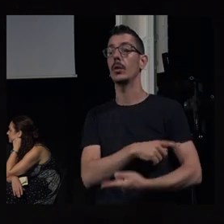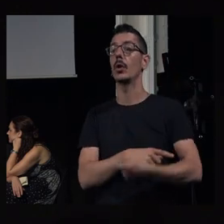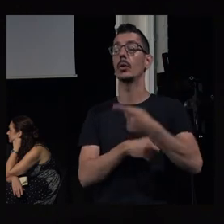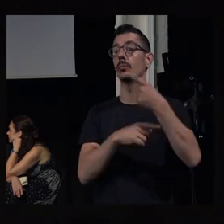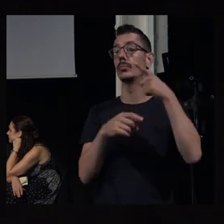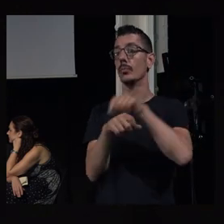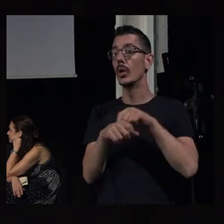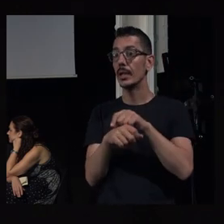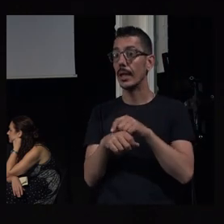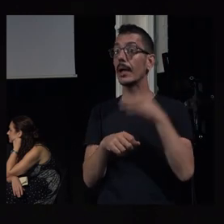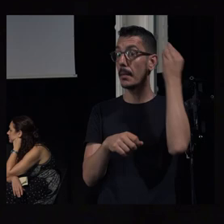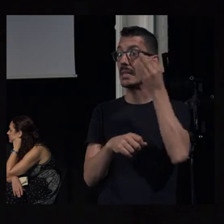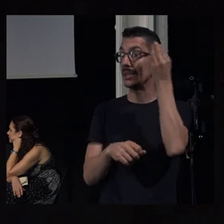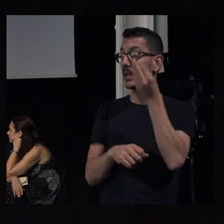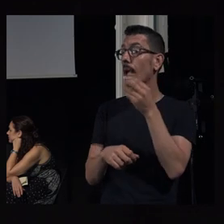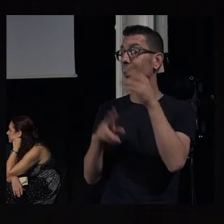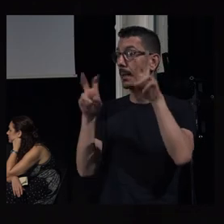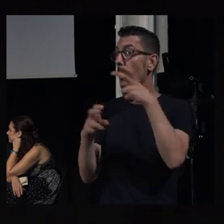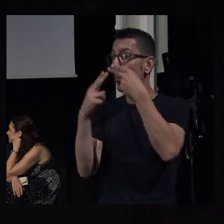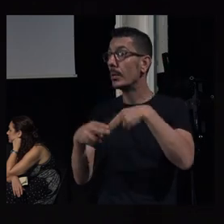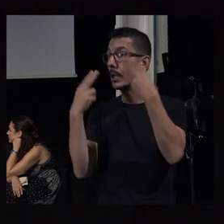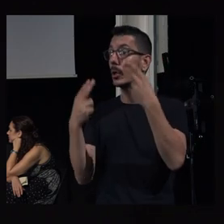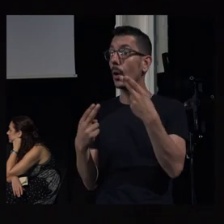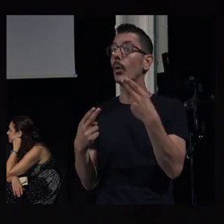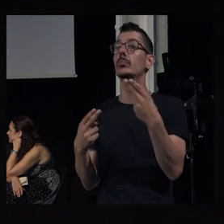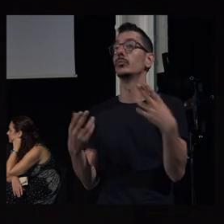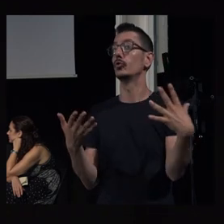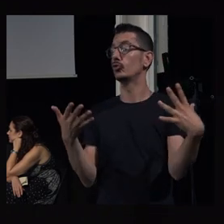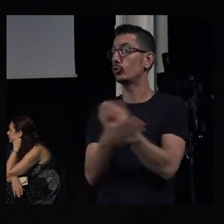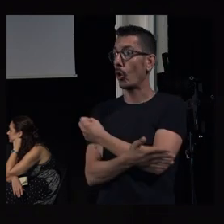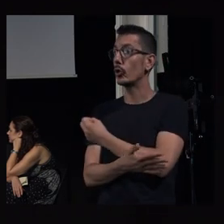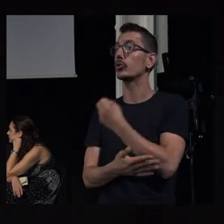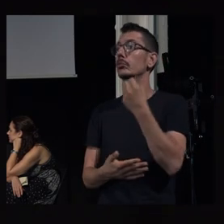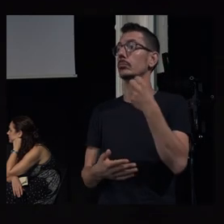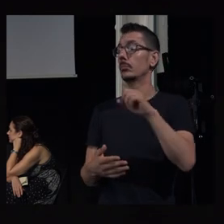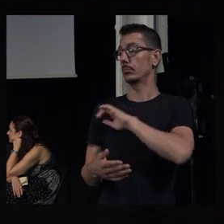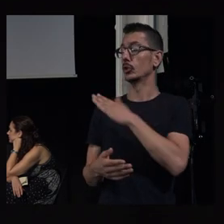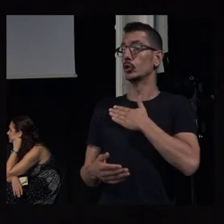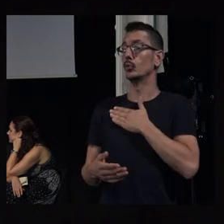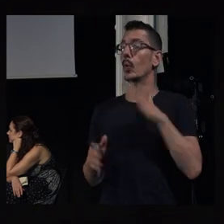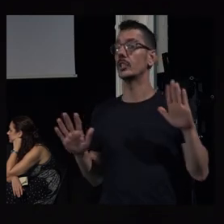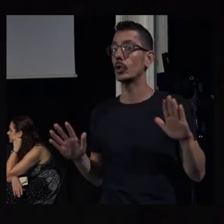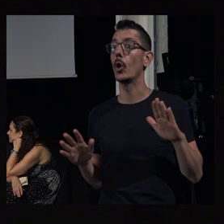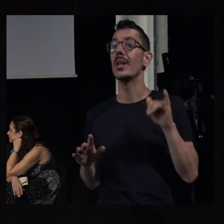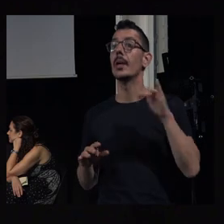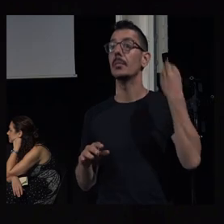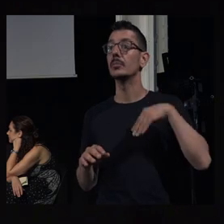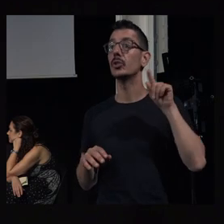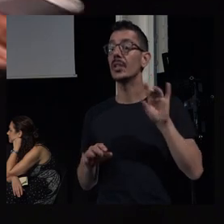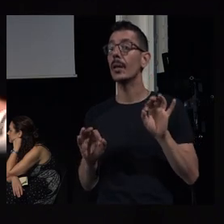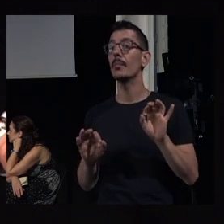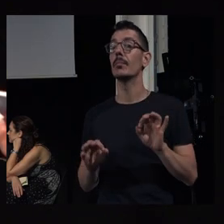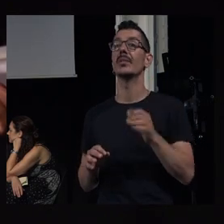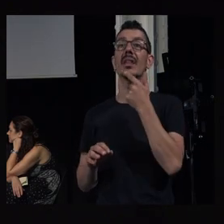todas, que además nos están robando constantemente y que de alguna forma hay que generar estrategias y alianzas para revertir eso público a